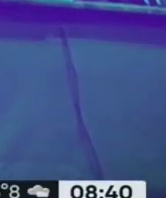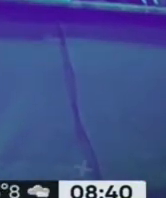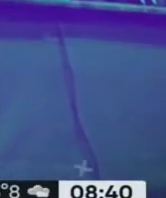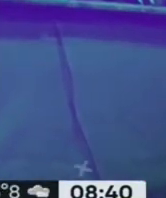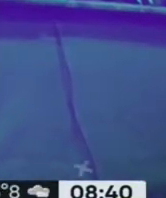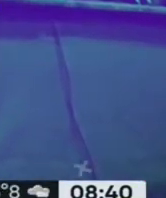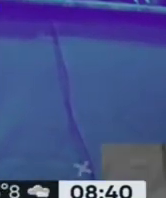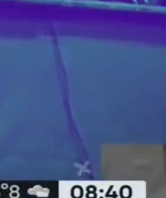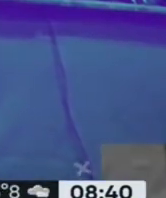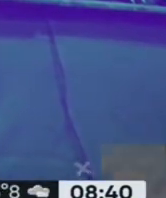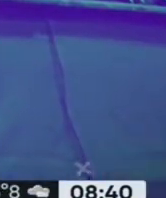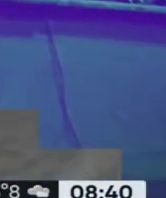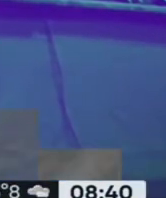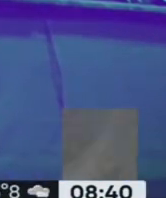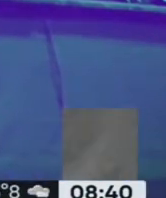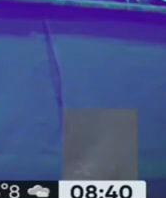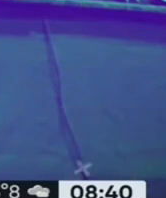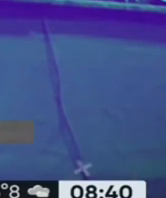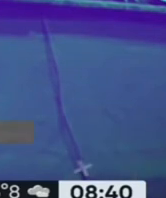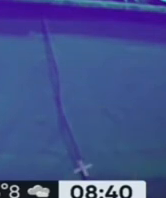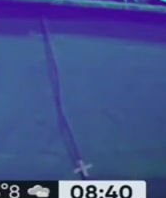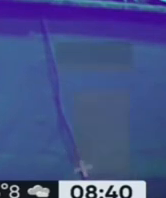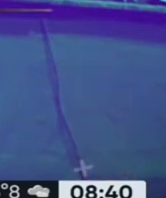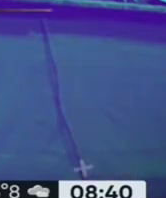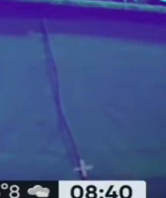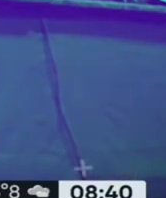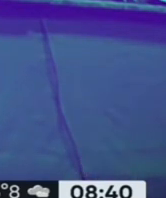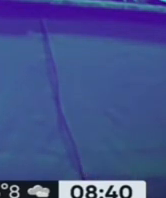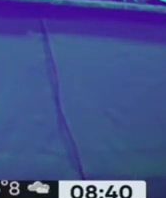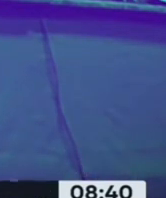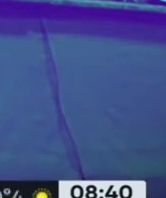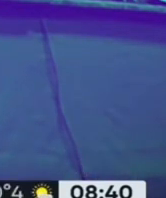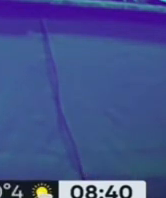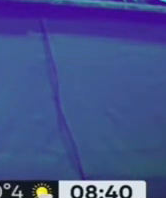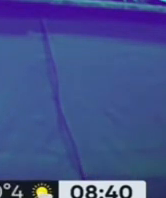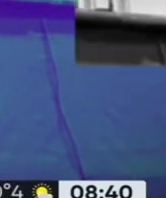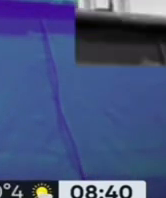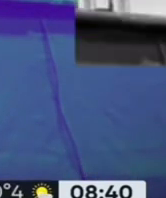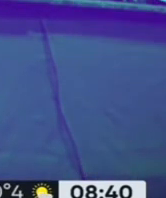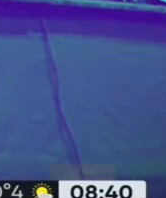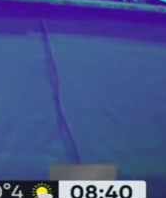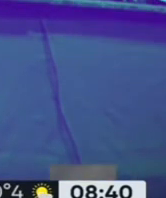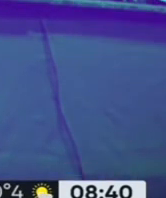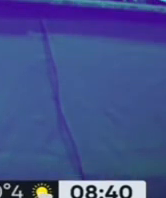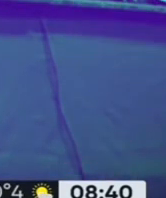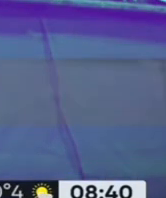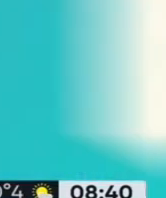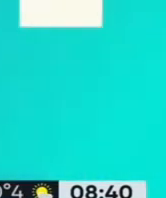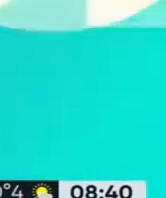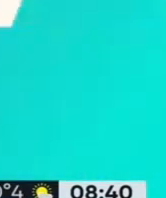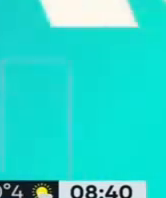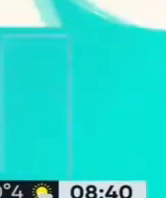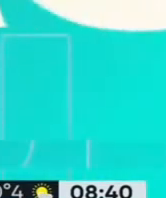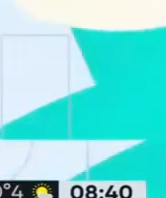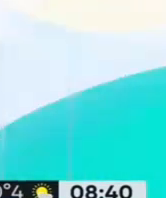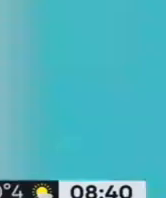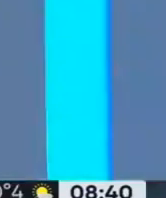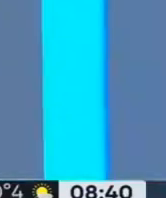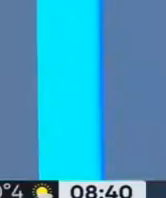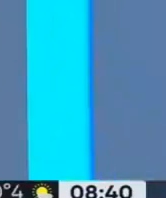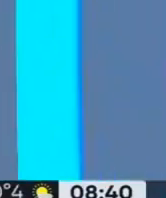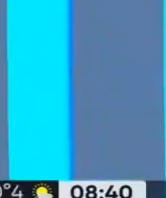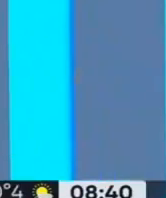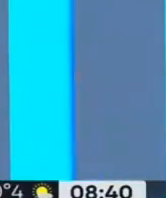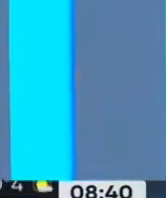sa, sa, yakuza, yakuza. Sa, sa, sa, yakuza, yakuza. Sa, sa, sa,